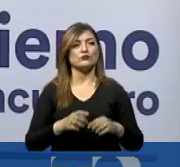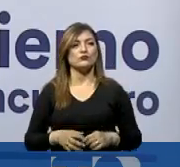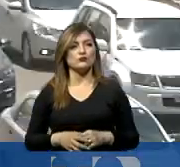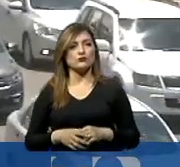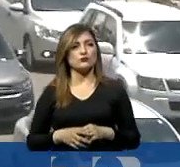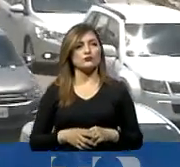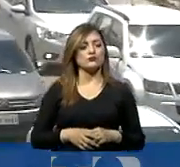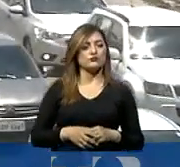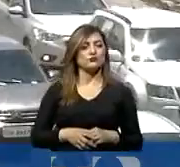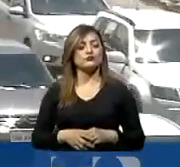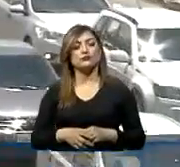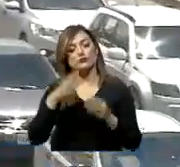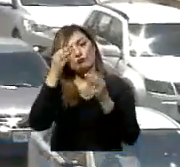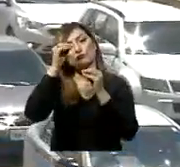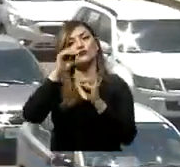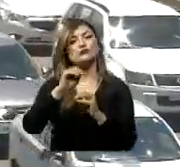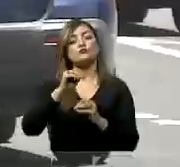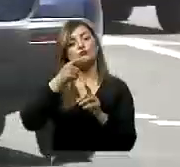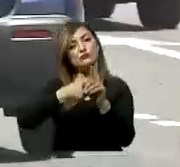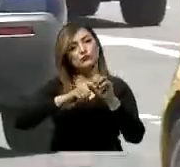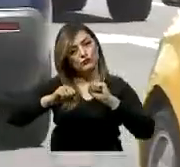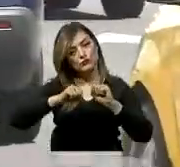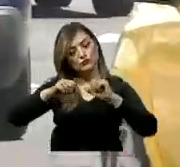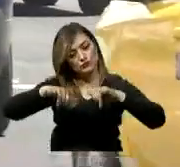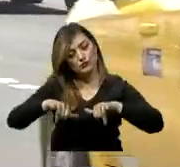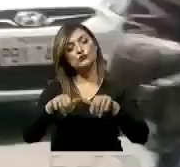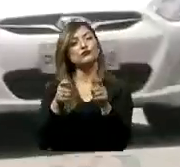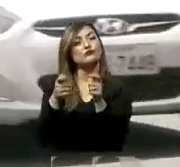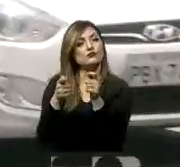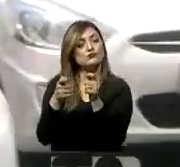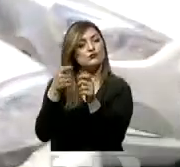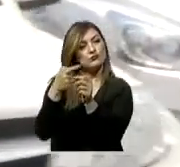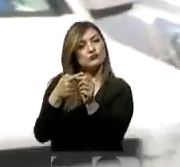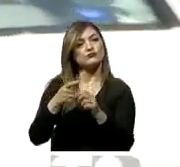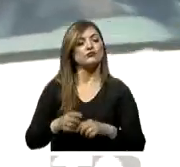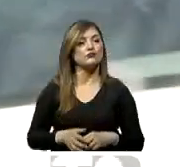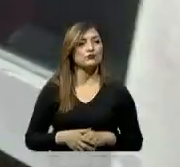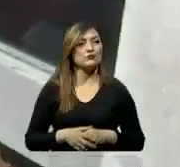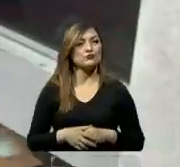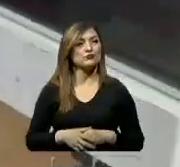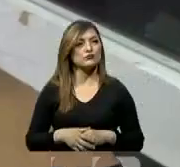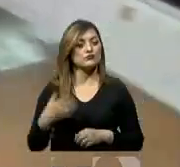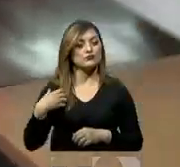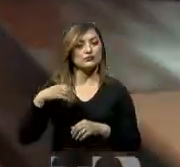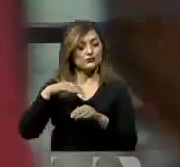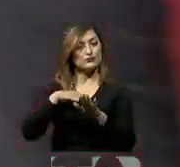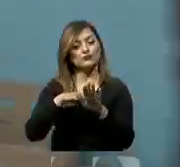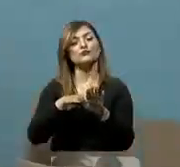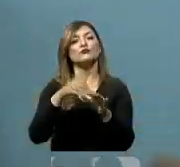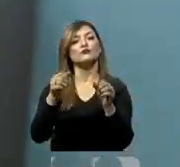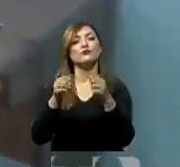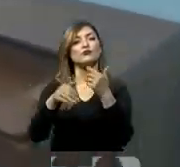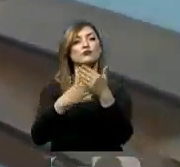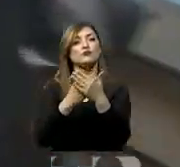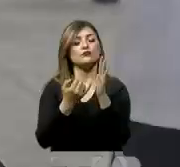habremos igualado. Con ello se informó que a partir de mayo se intensificarán los controles en la capital para garantizar que todos los vehículos porten